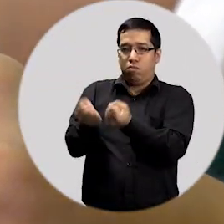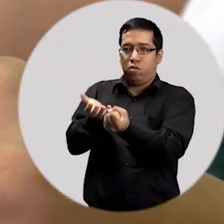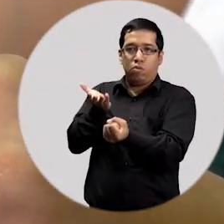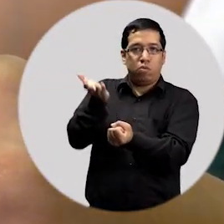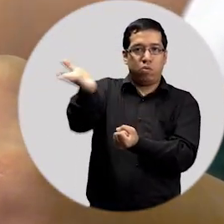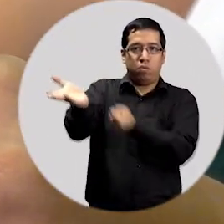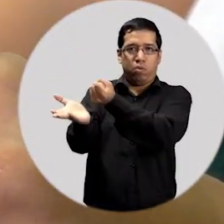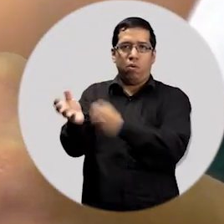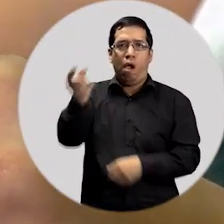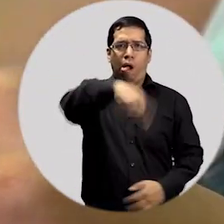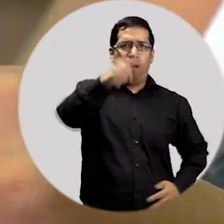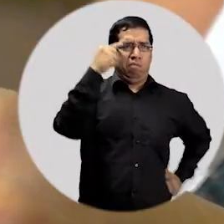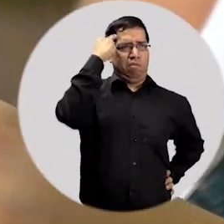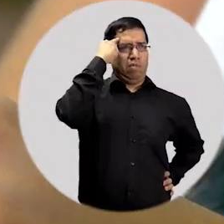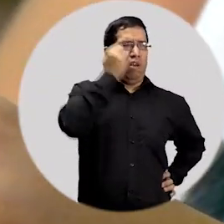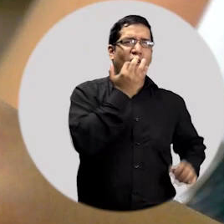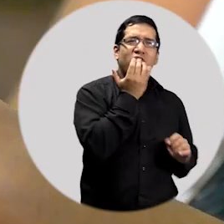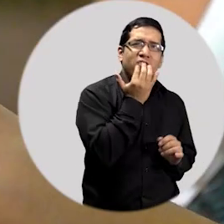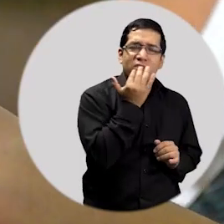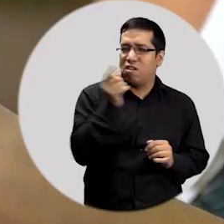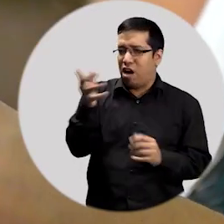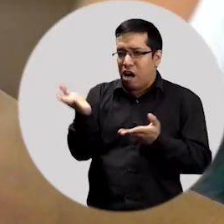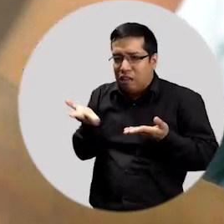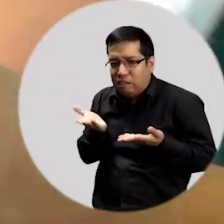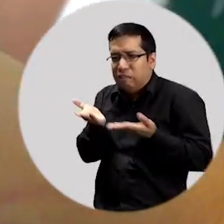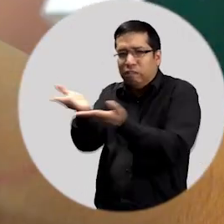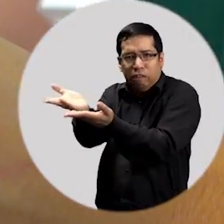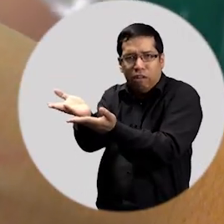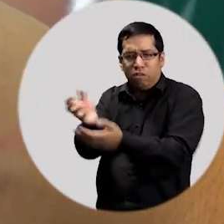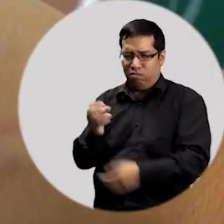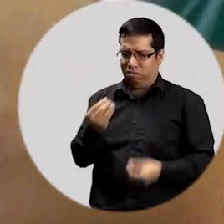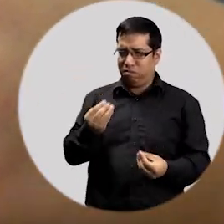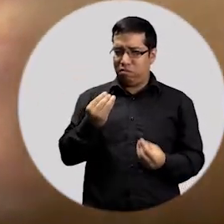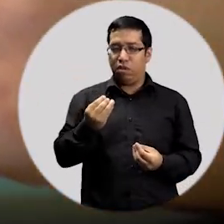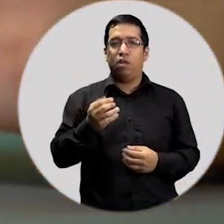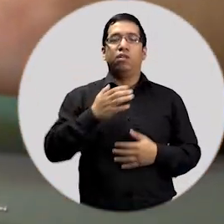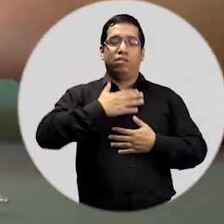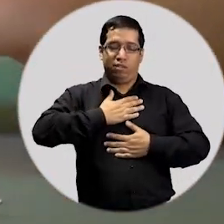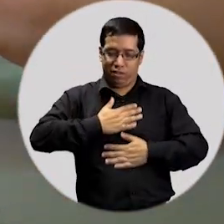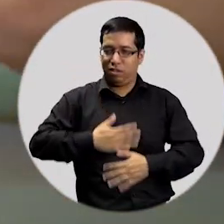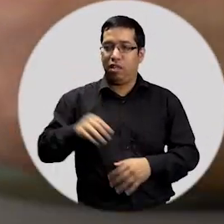las comas vamos a empezar a hacer esos puntos como para poder hacer las coronas.